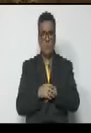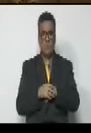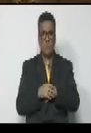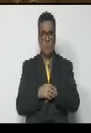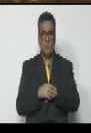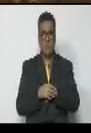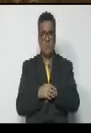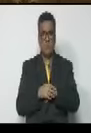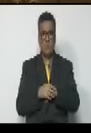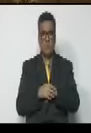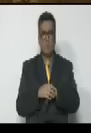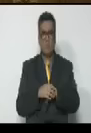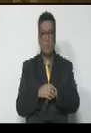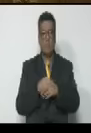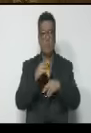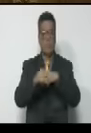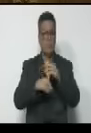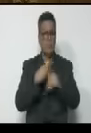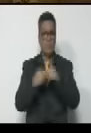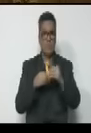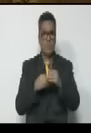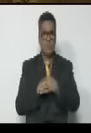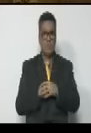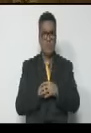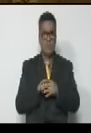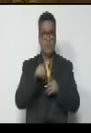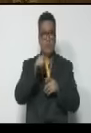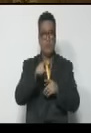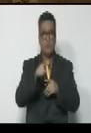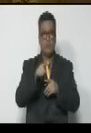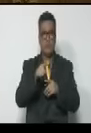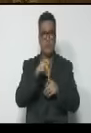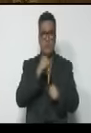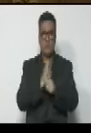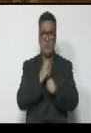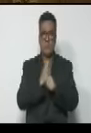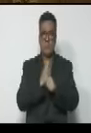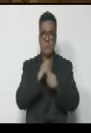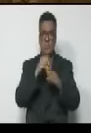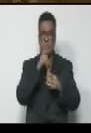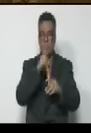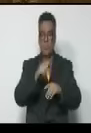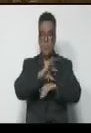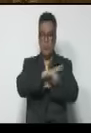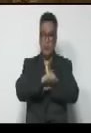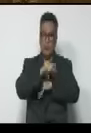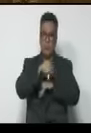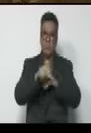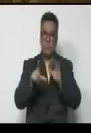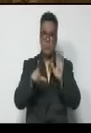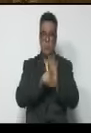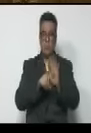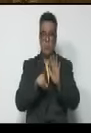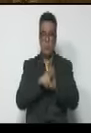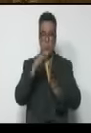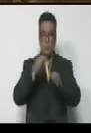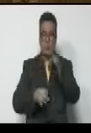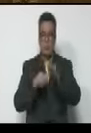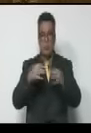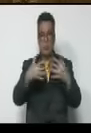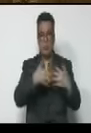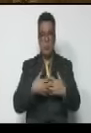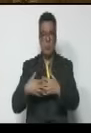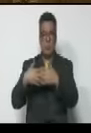esto generó esta actuación ilegal de parte de la justicia de